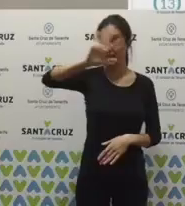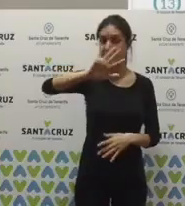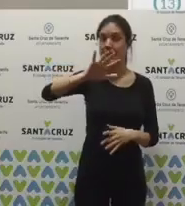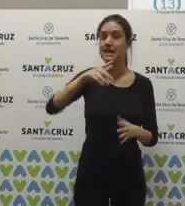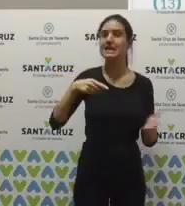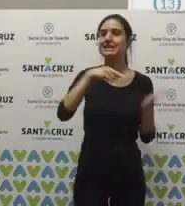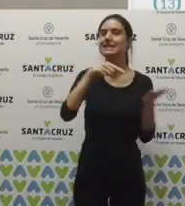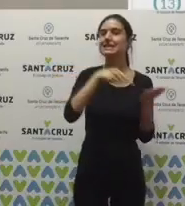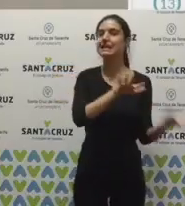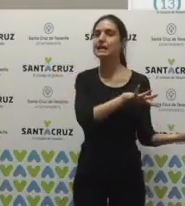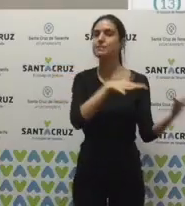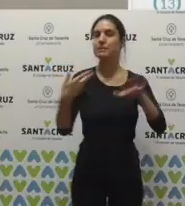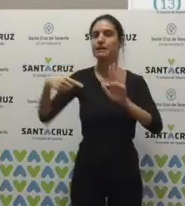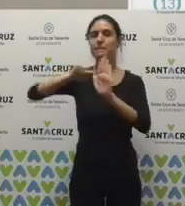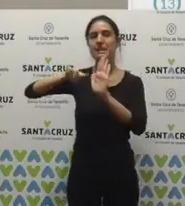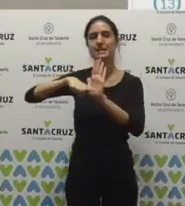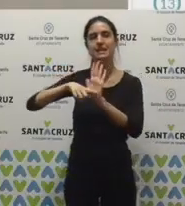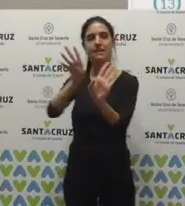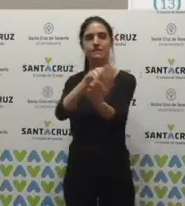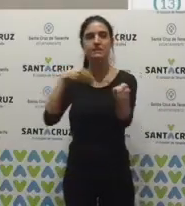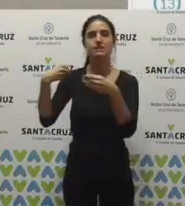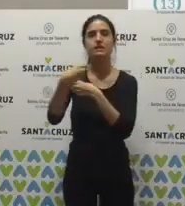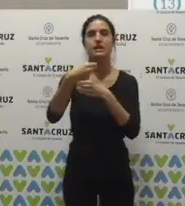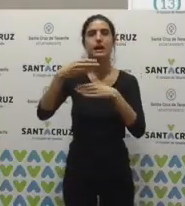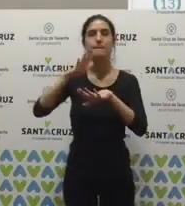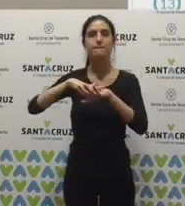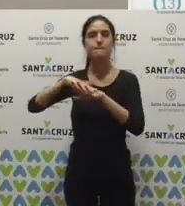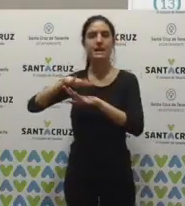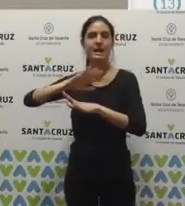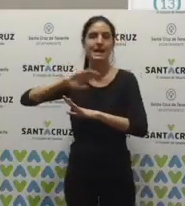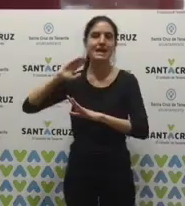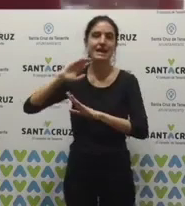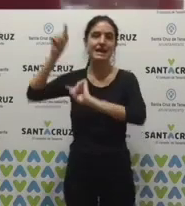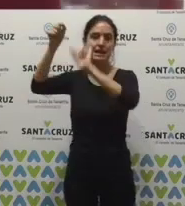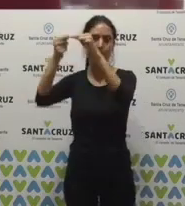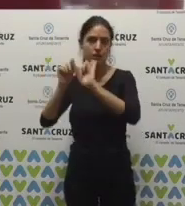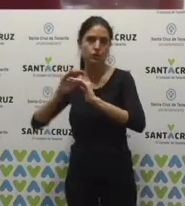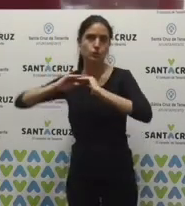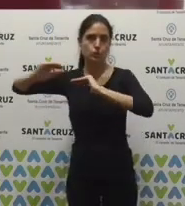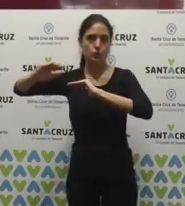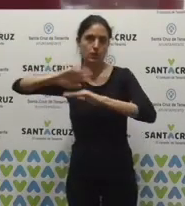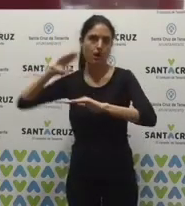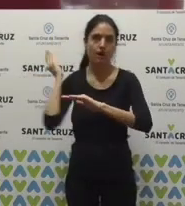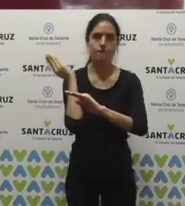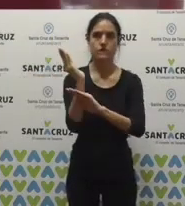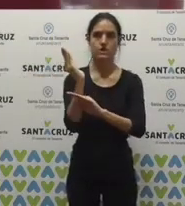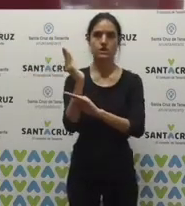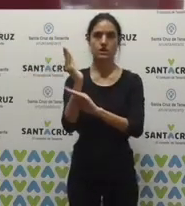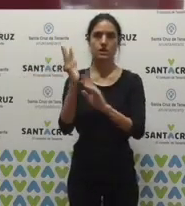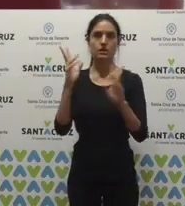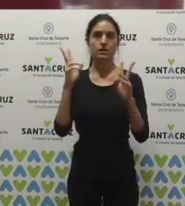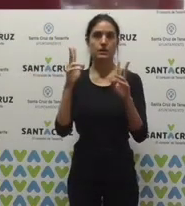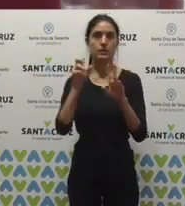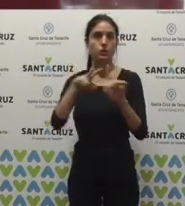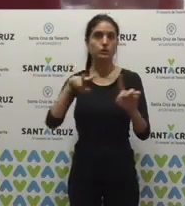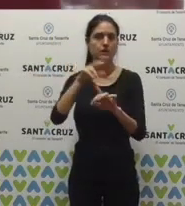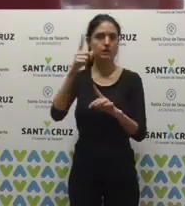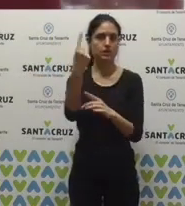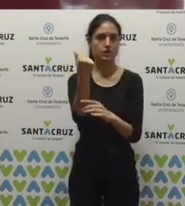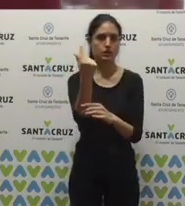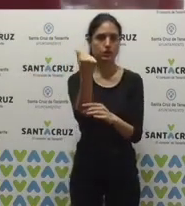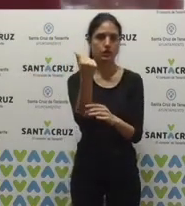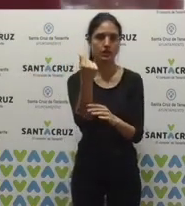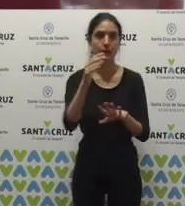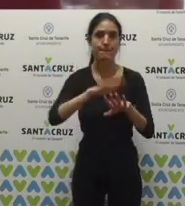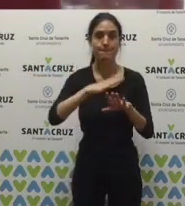las medidas de flexibilización del impacto de la estabilidad presupuestaria y reglaje del gasto en el uso del remanente de tesorería que permita el uso de los excedentes